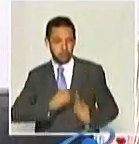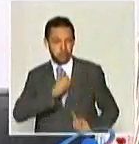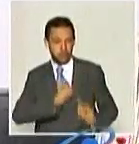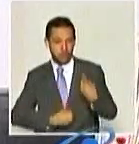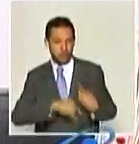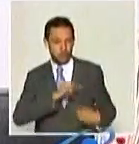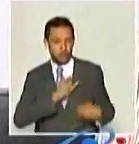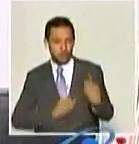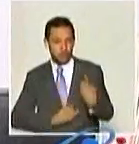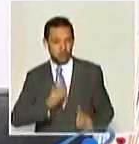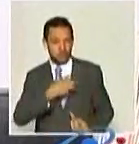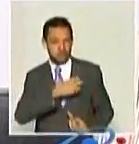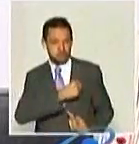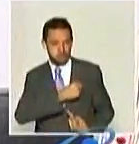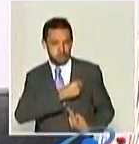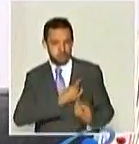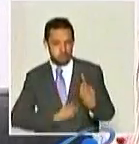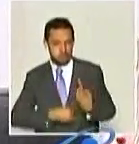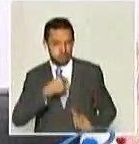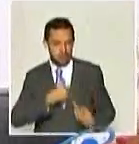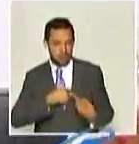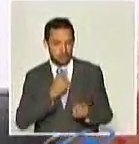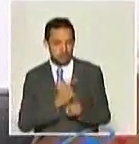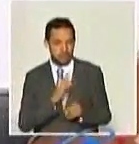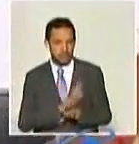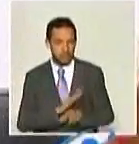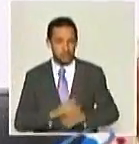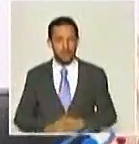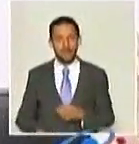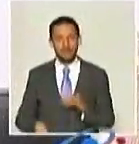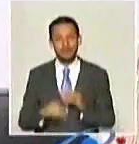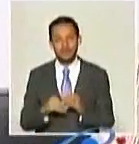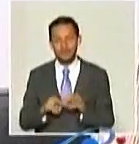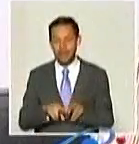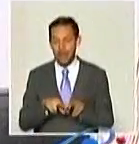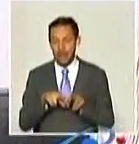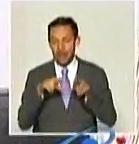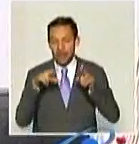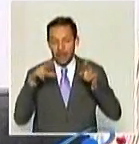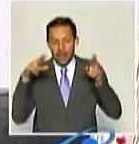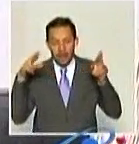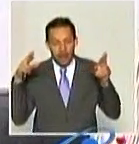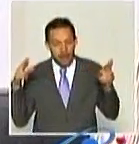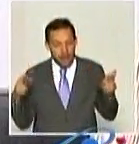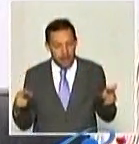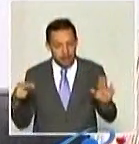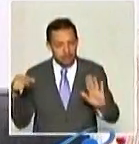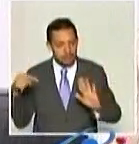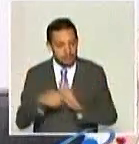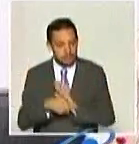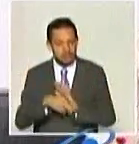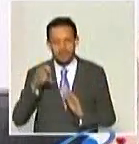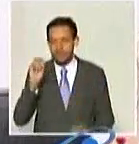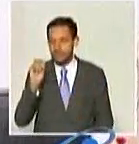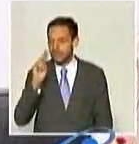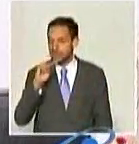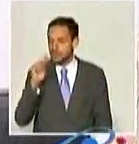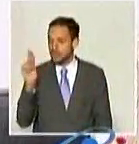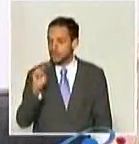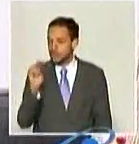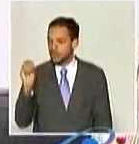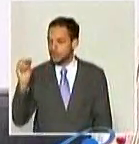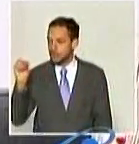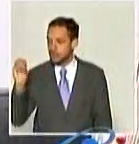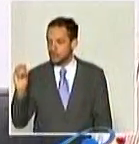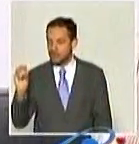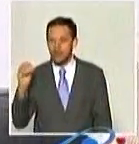la enfermedad crónica propiamente dicha. De ahí que se amplía tanto el abanico terapéutico del ozono y lo podemos utilizar en